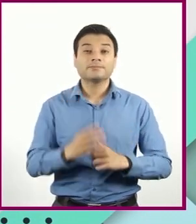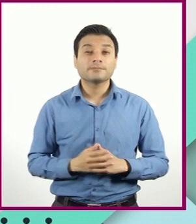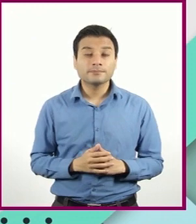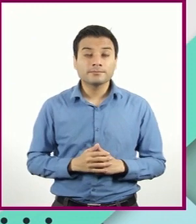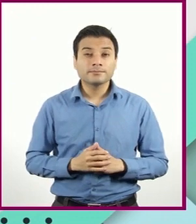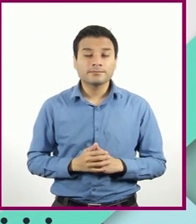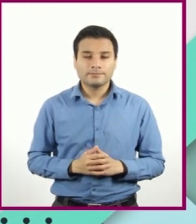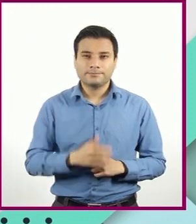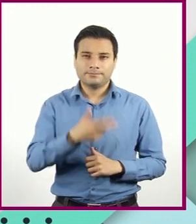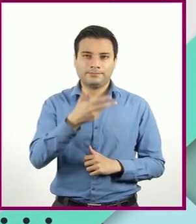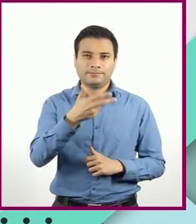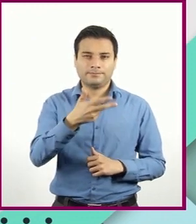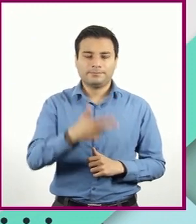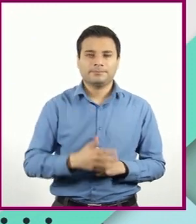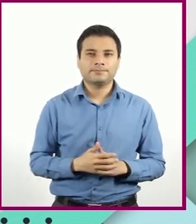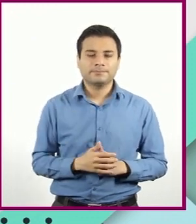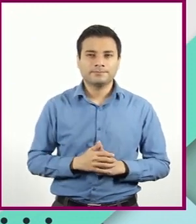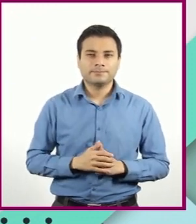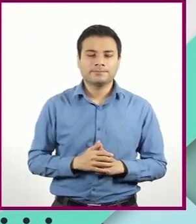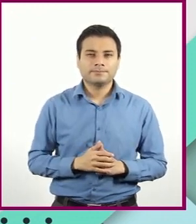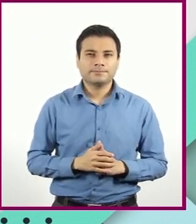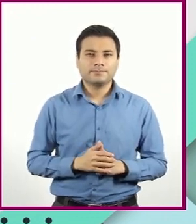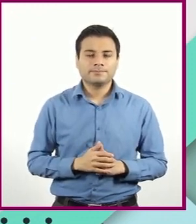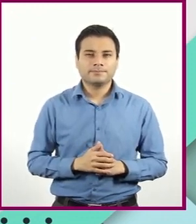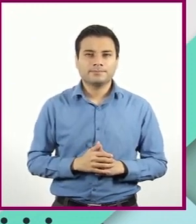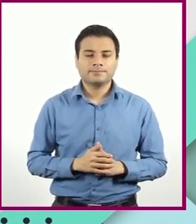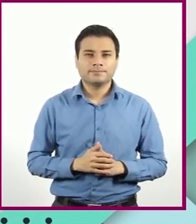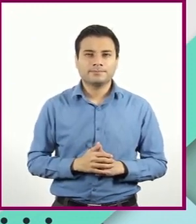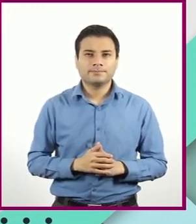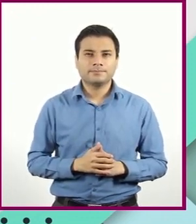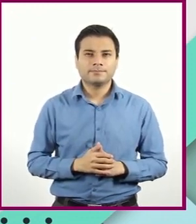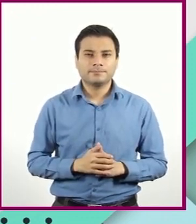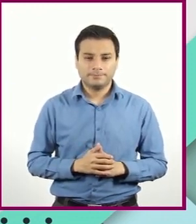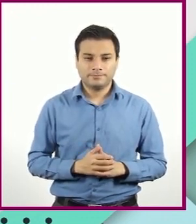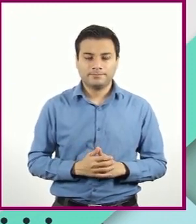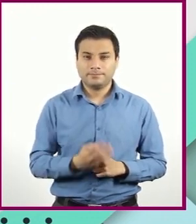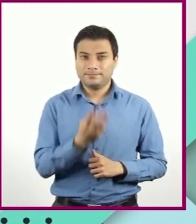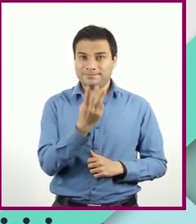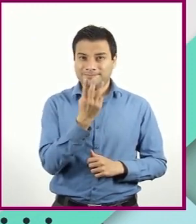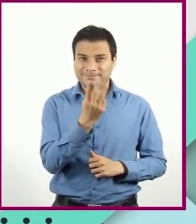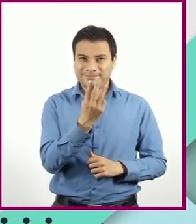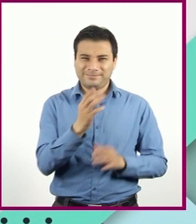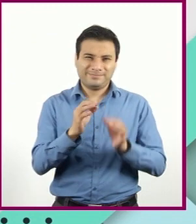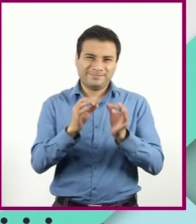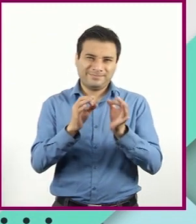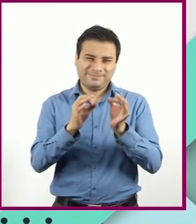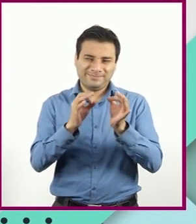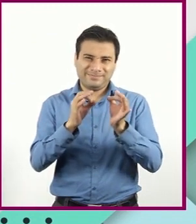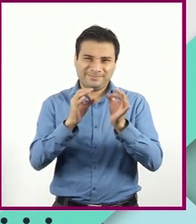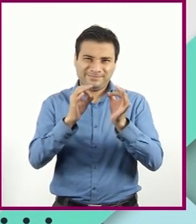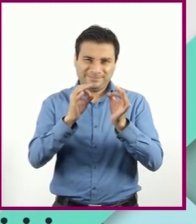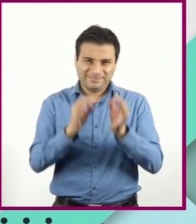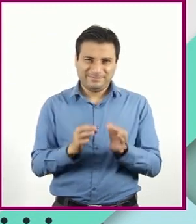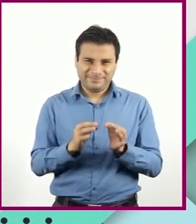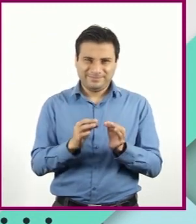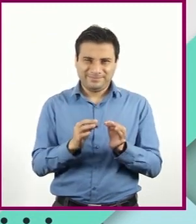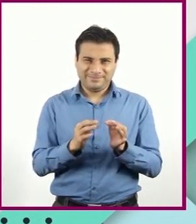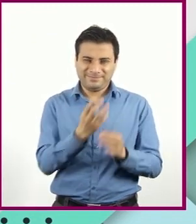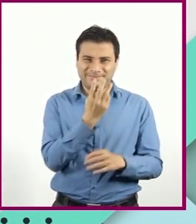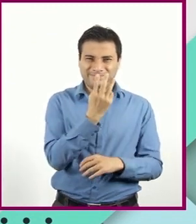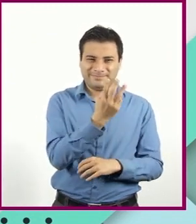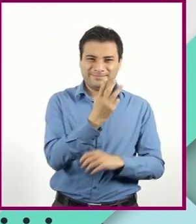que equivale a 8. Dicho de otra manera, el 3 que multiplica a la incógnita en el primer